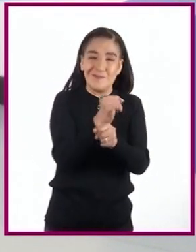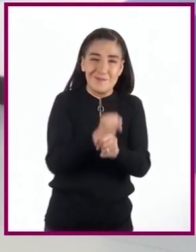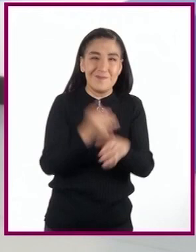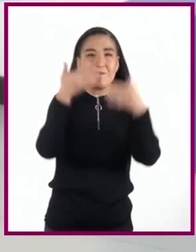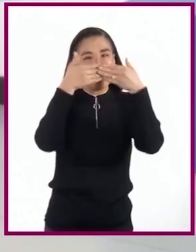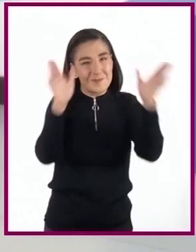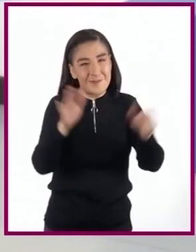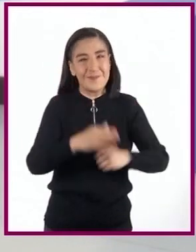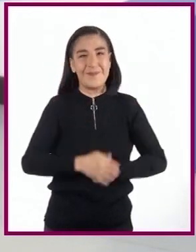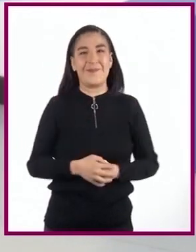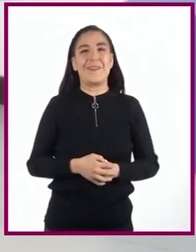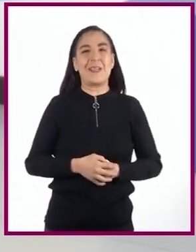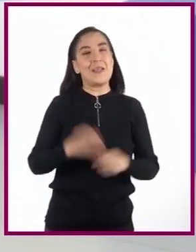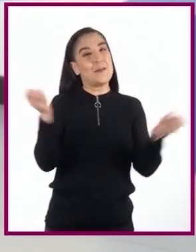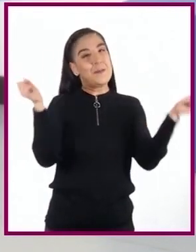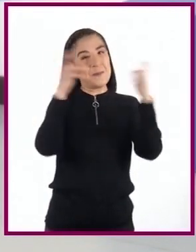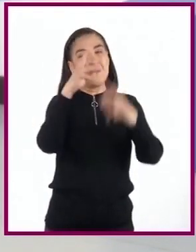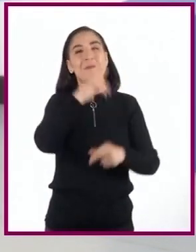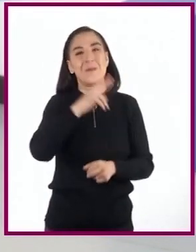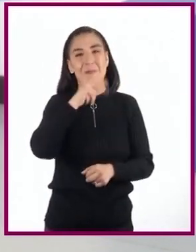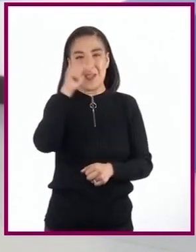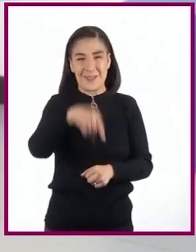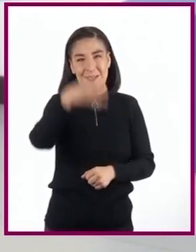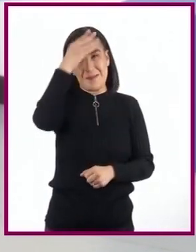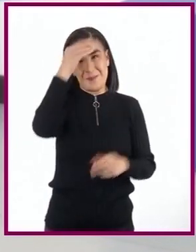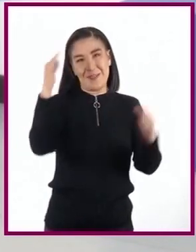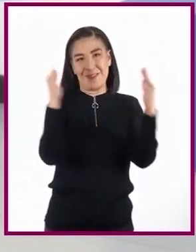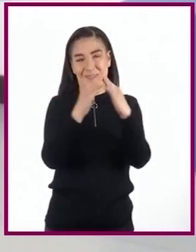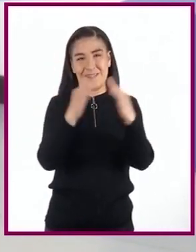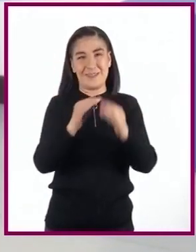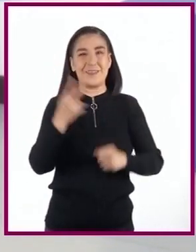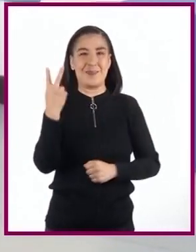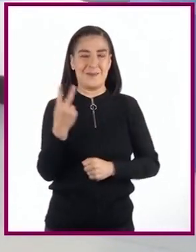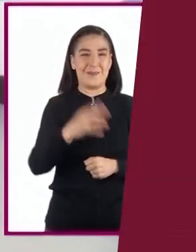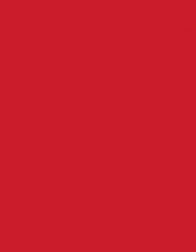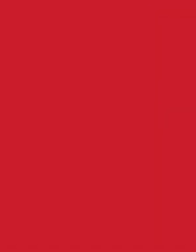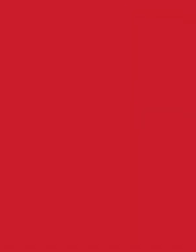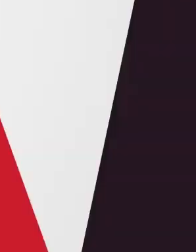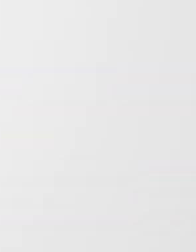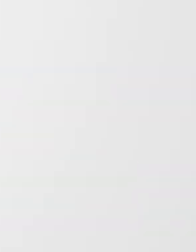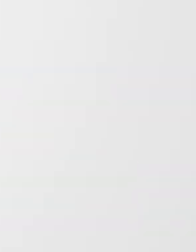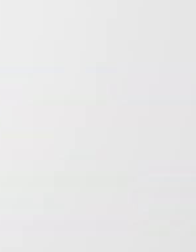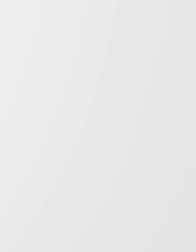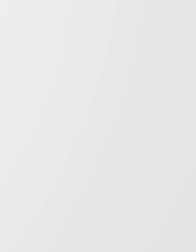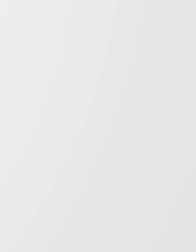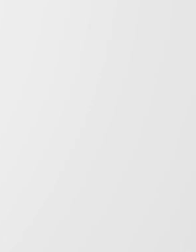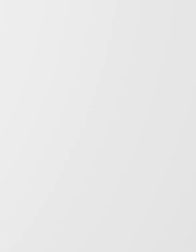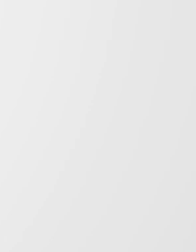descubrir, así que nos vemos pronto aquí en Aprende en Casa 2. ¡Hasta la próxima!